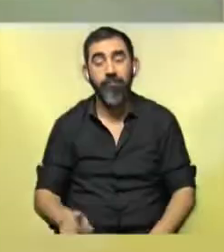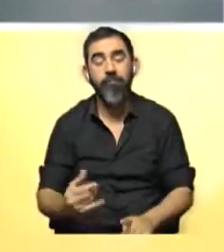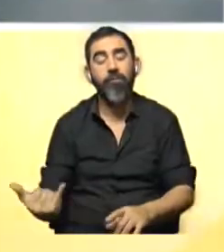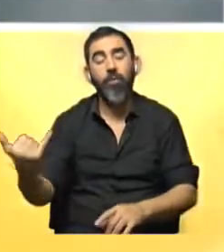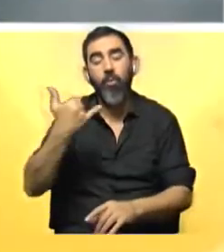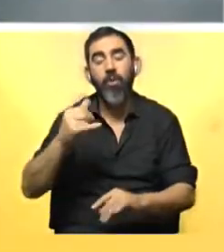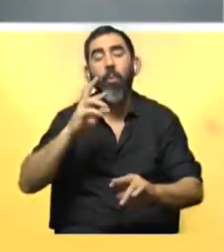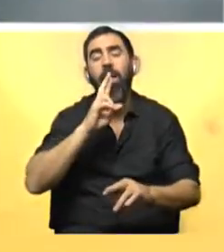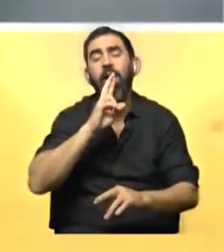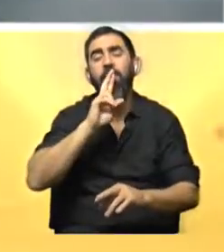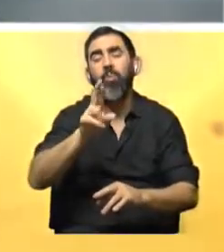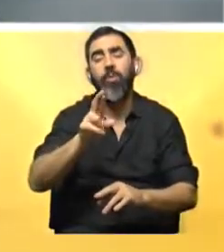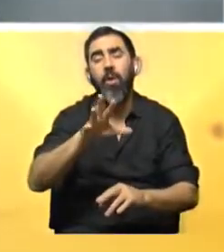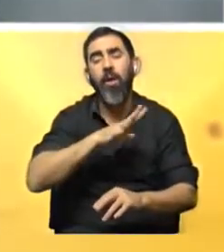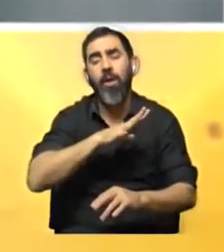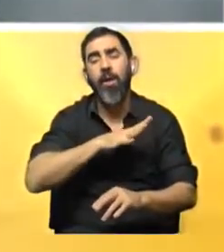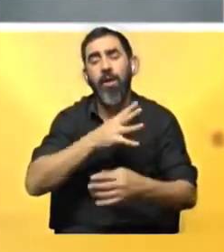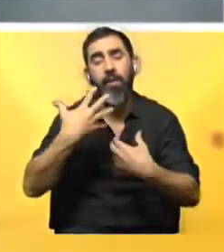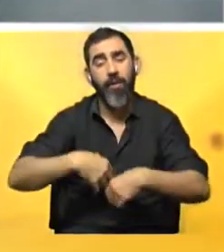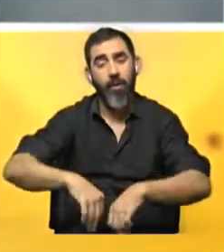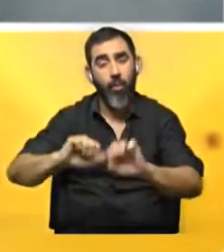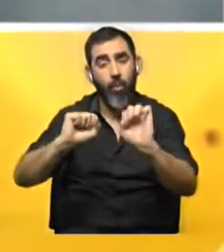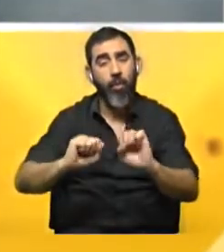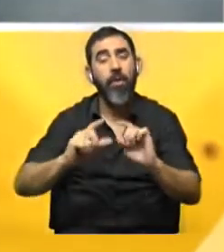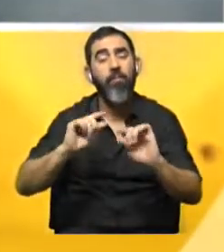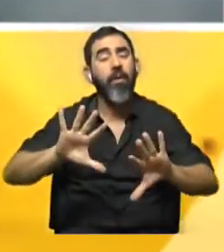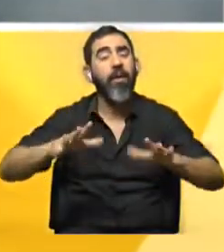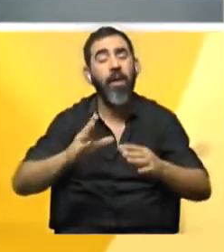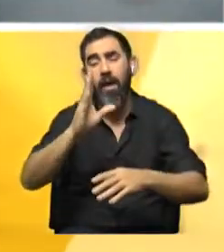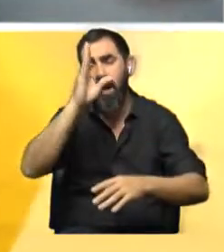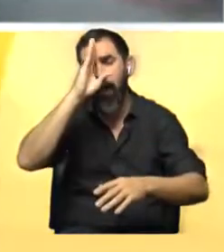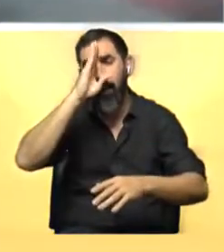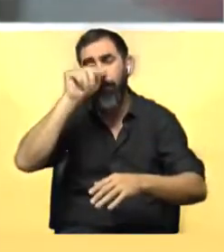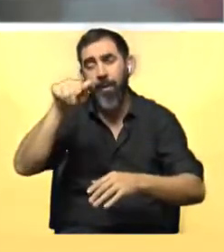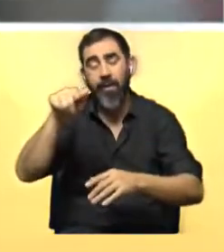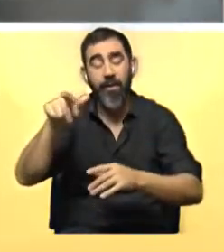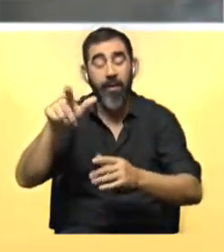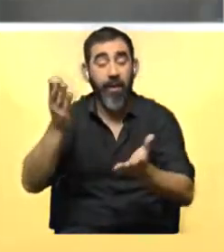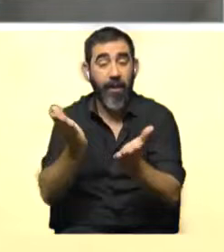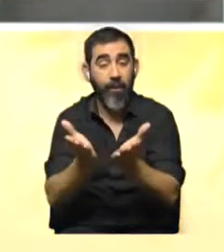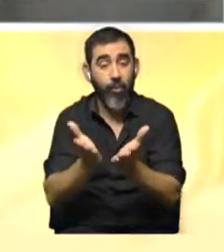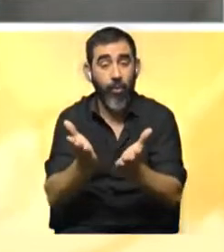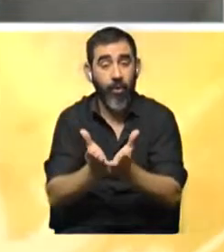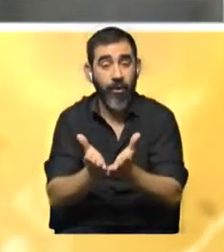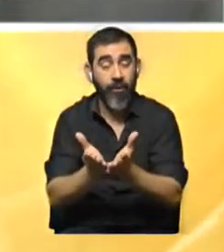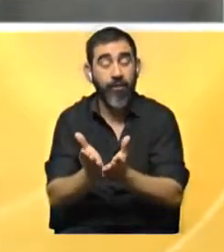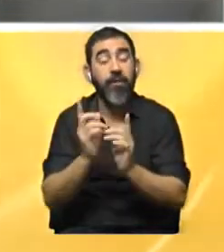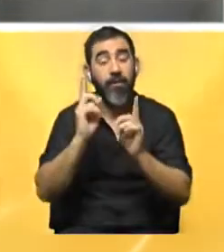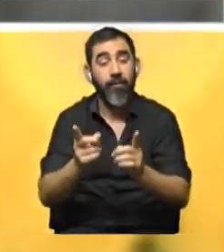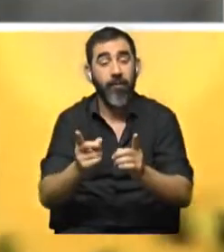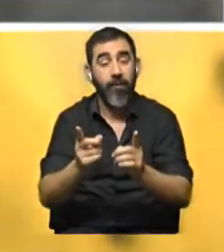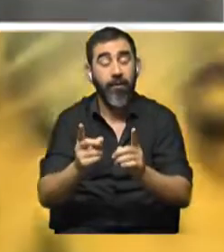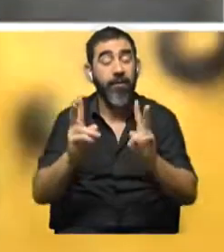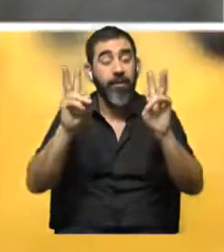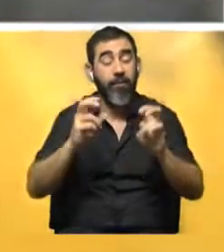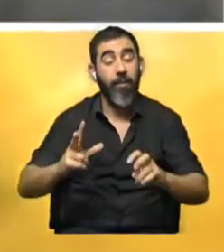Luciana, qué resultados se encontraron y también qué les dejó como aprendizaje a ellos, esta sinergia, ¿no? Claro. También entre lo que